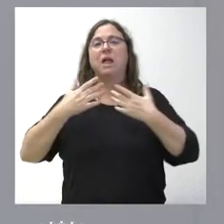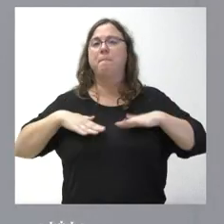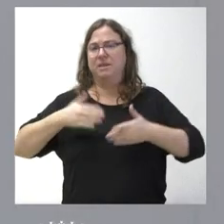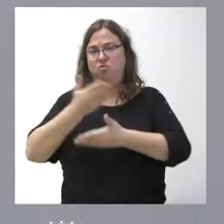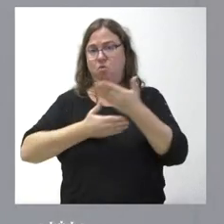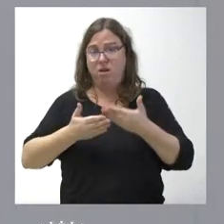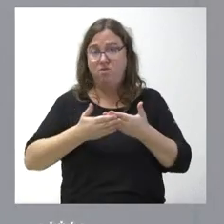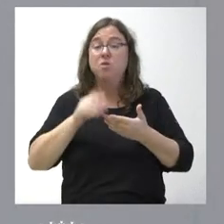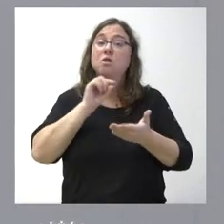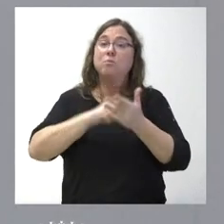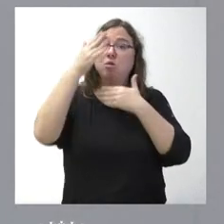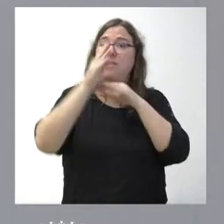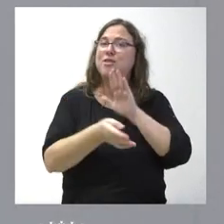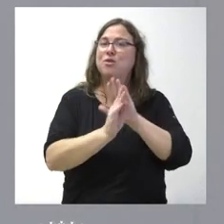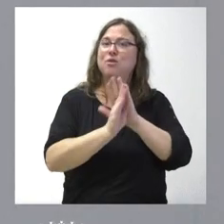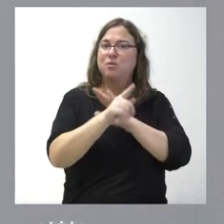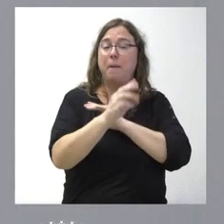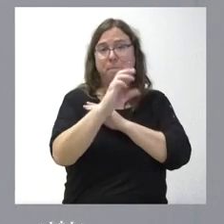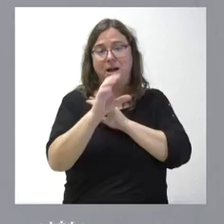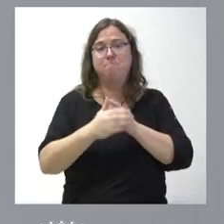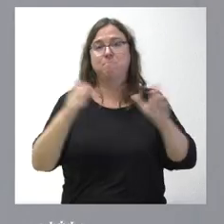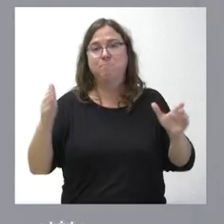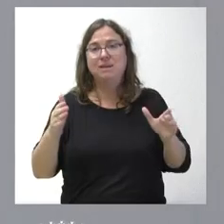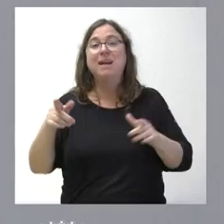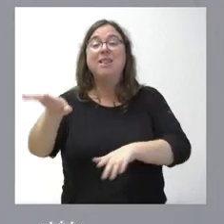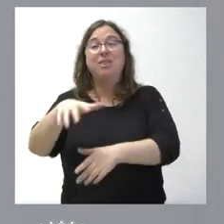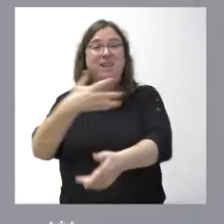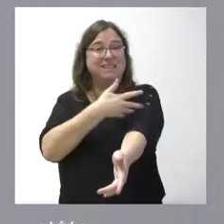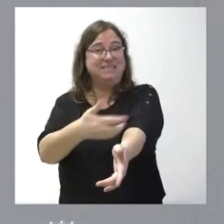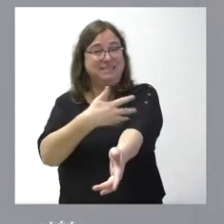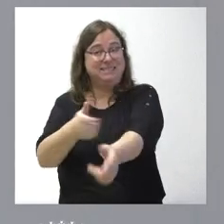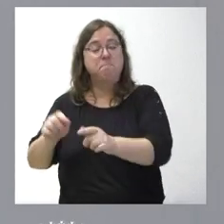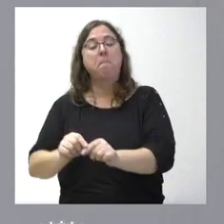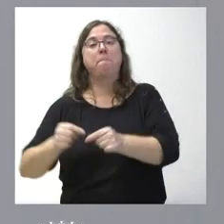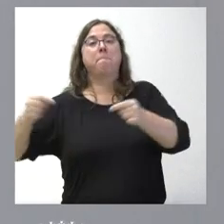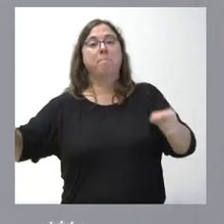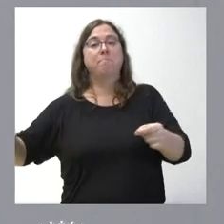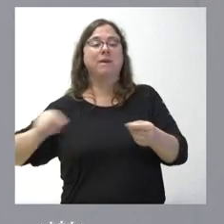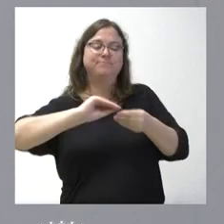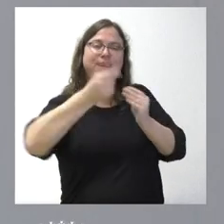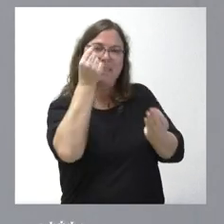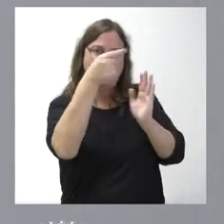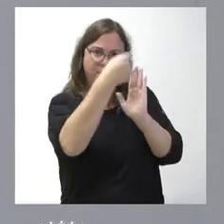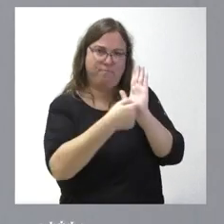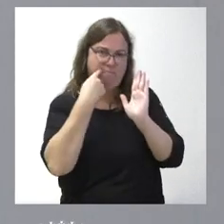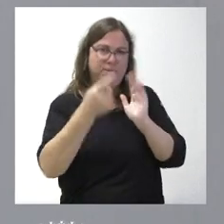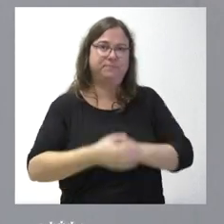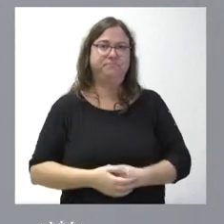ampliación del punto de atención continuada y la ampliación de la zona de extracciones con los metros cuadrados que tienen ustedes en la documentación